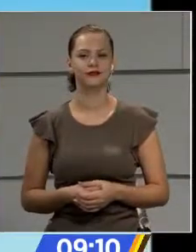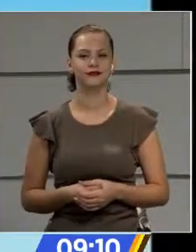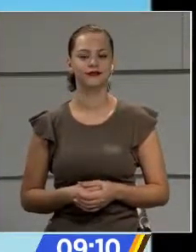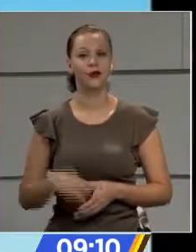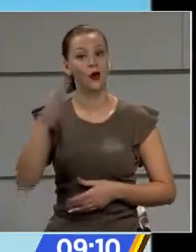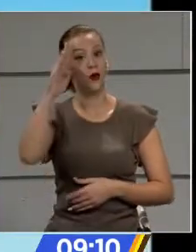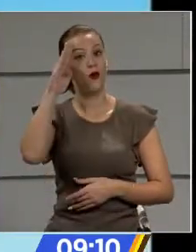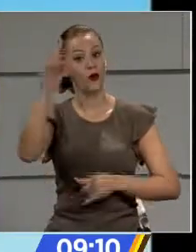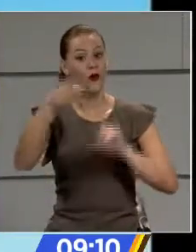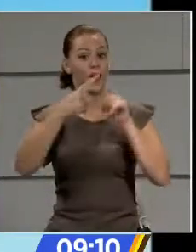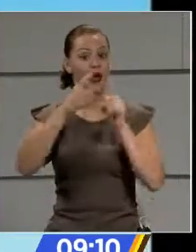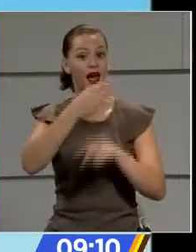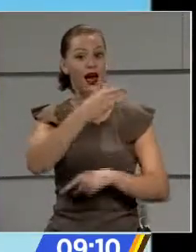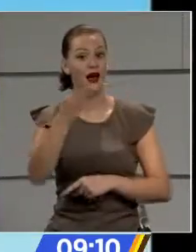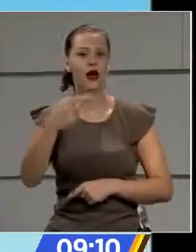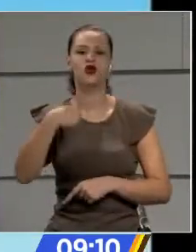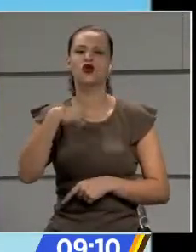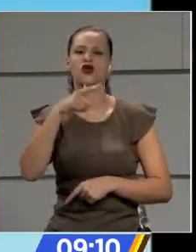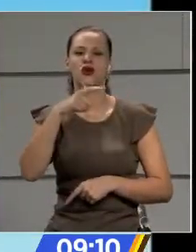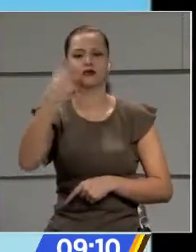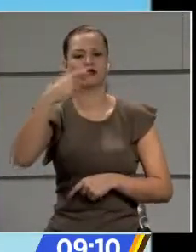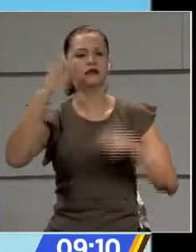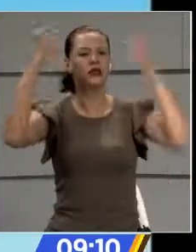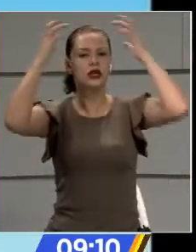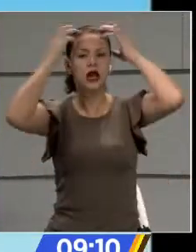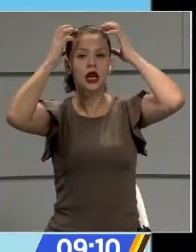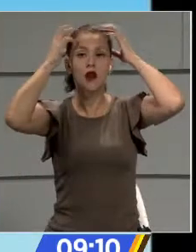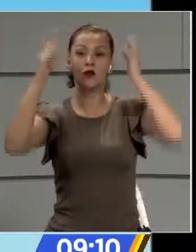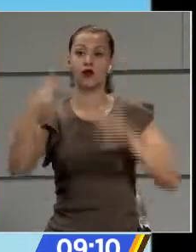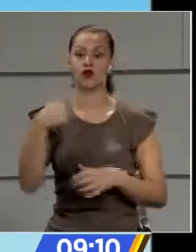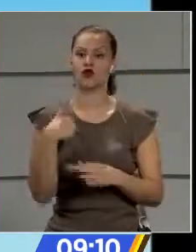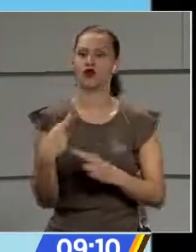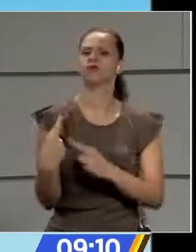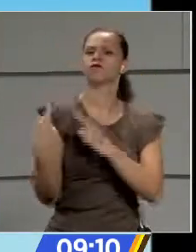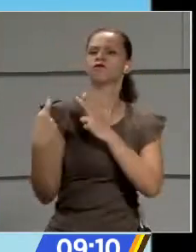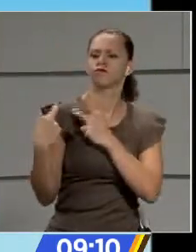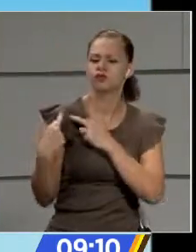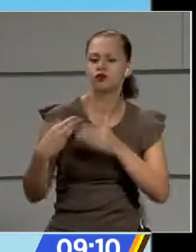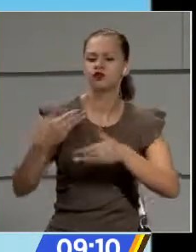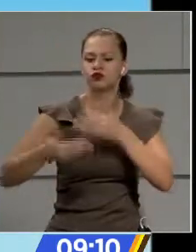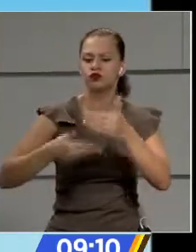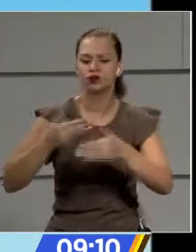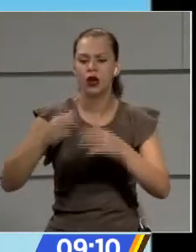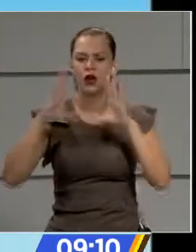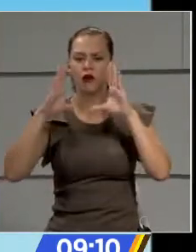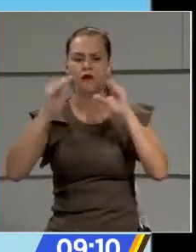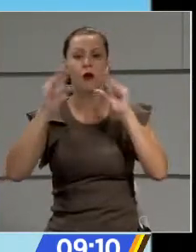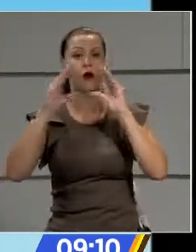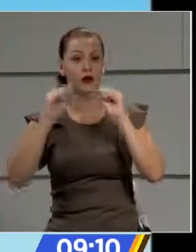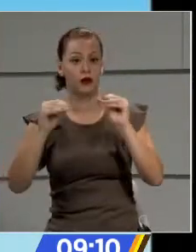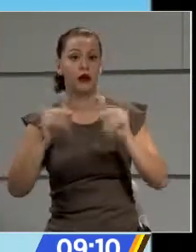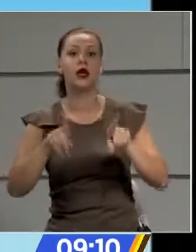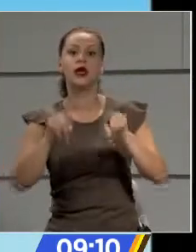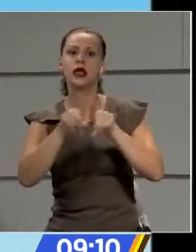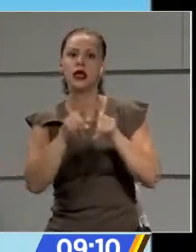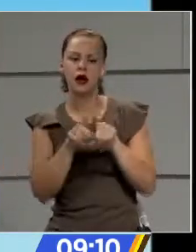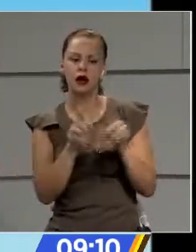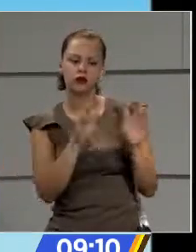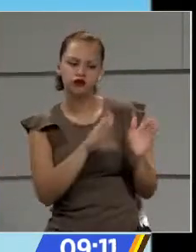Hola amigos, soy el cerebro. Soy el encargado de procesar información, también de coordinar